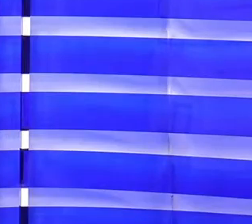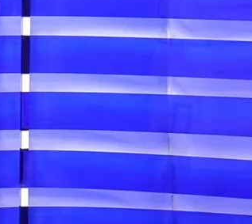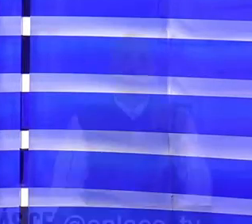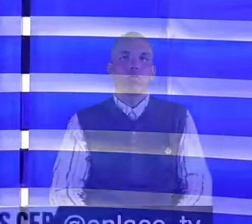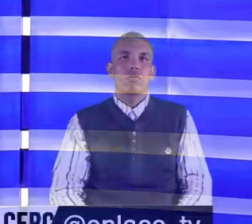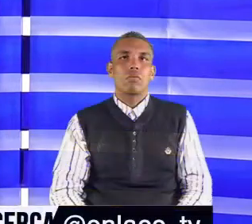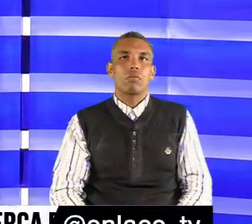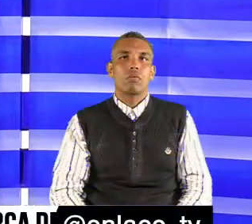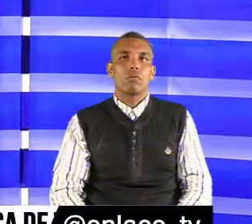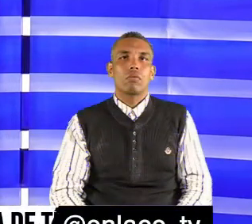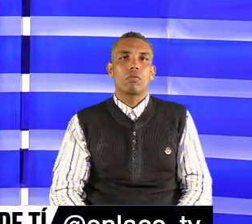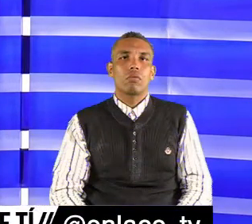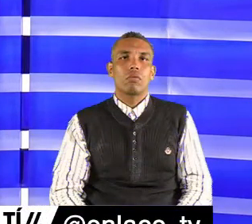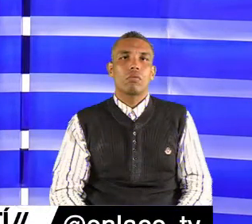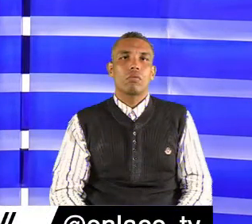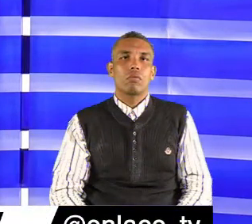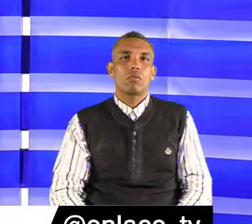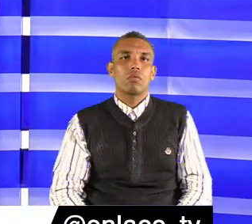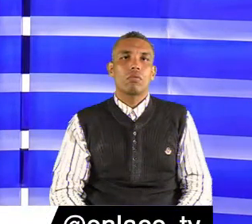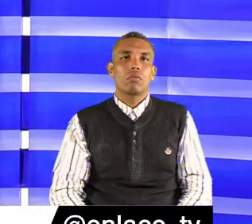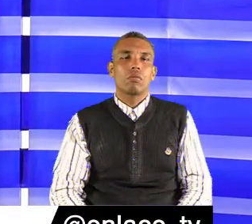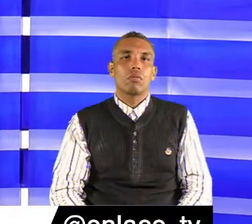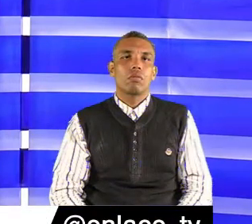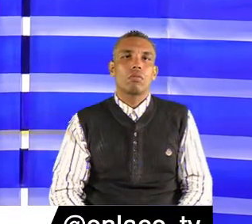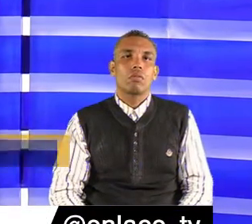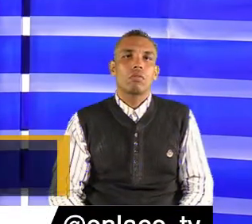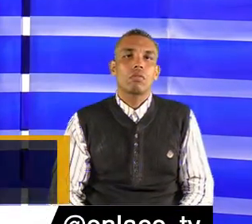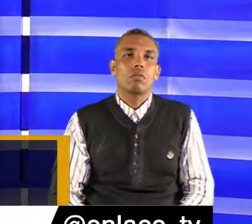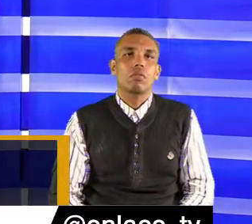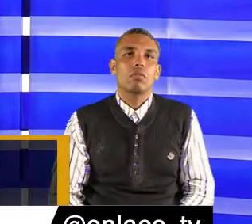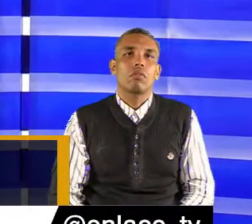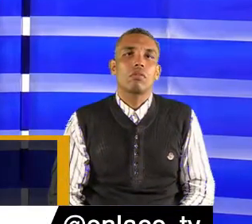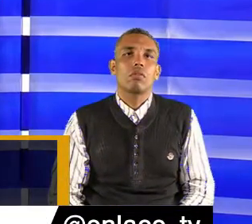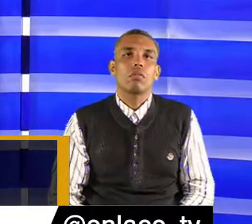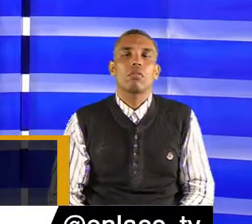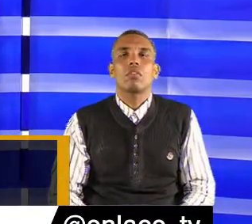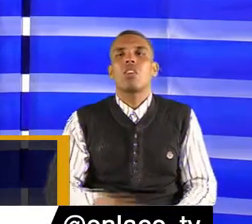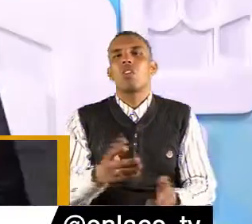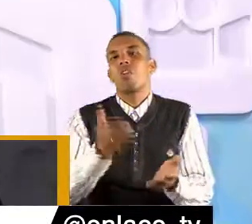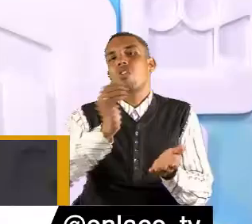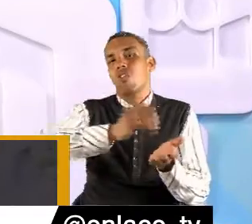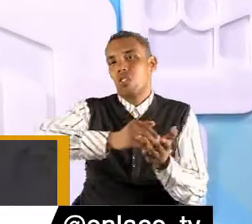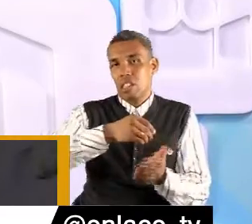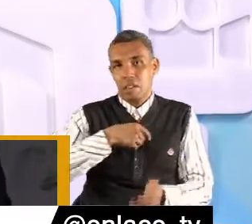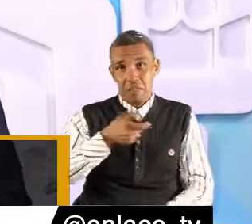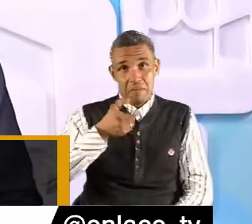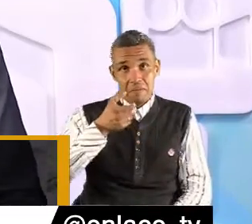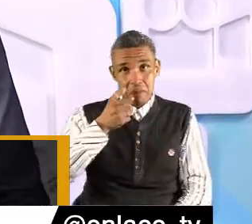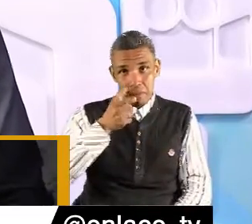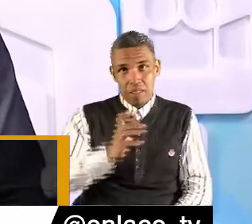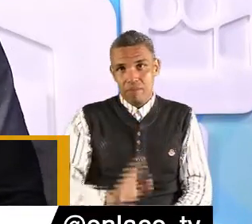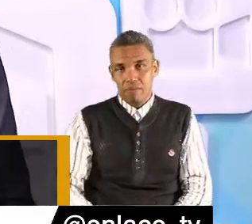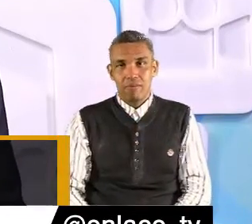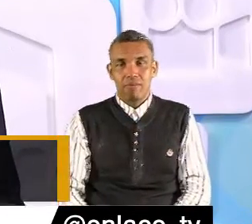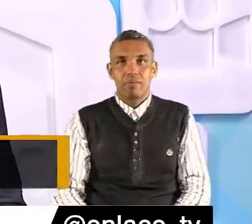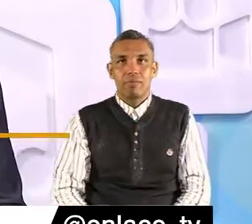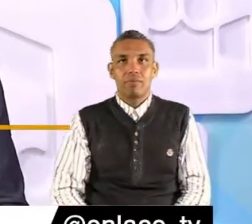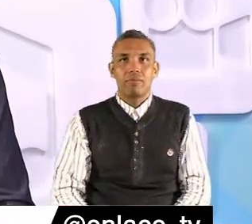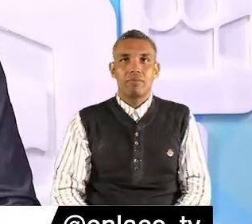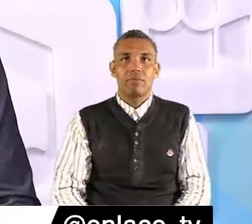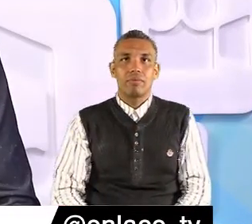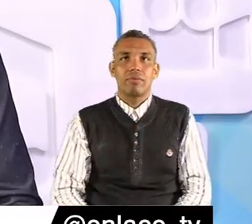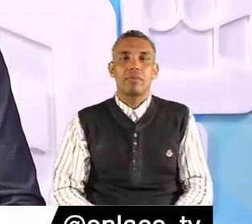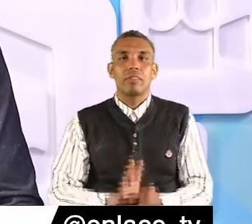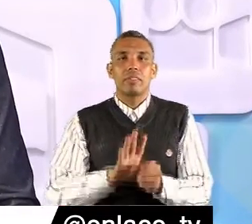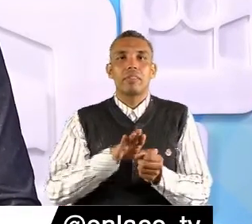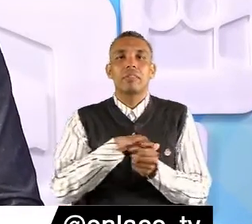Lunes 18 de abril y a partir de hoy Barranca Bermeja estará nuevamente en la mira. En el barrio Vereda La Independencia, ubicado